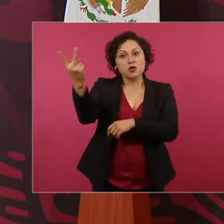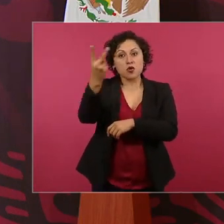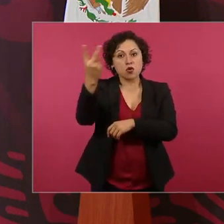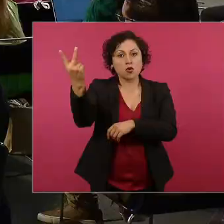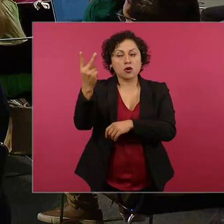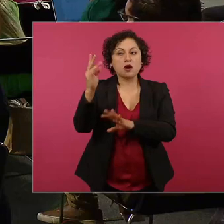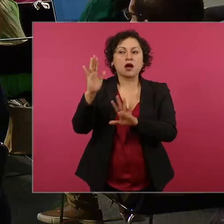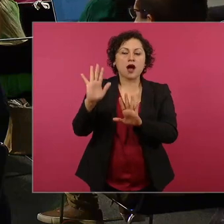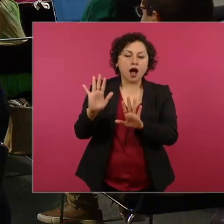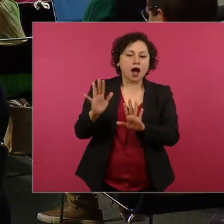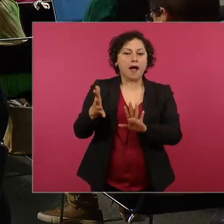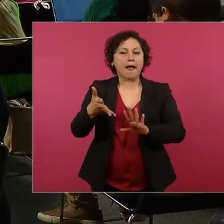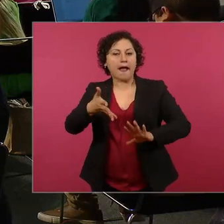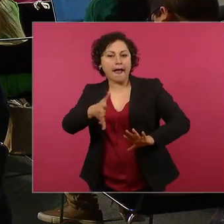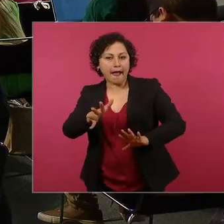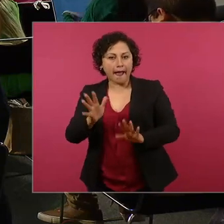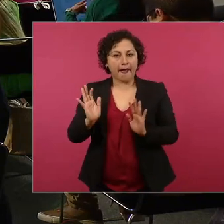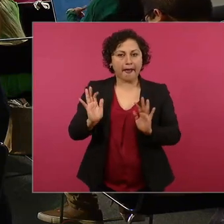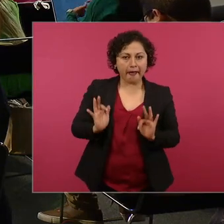moderados.